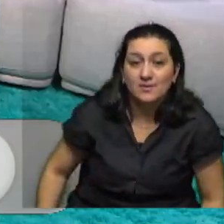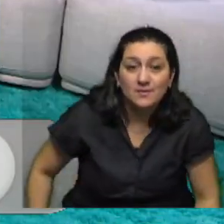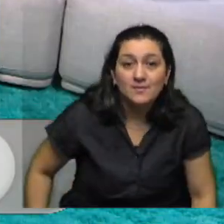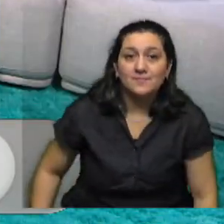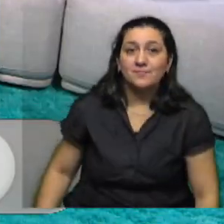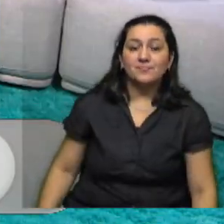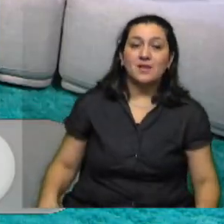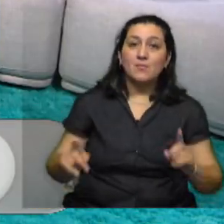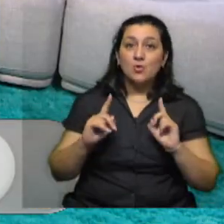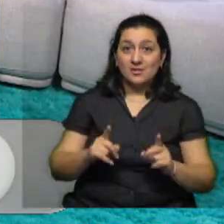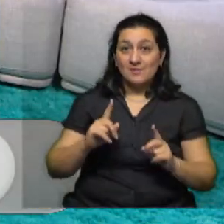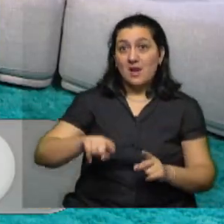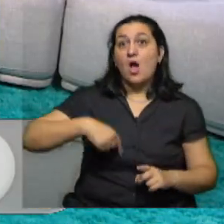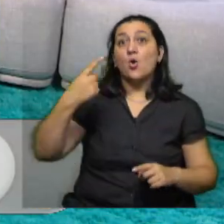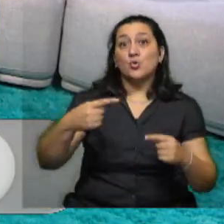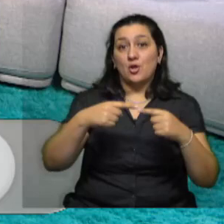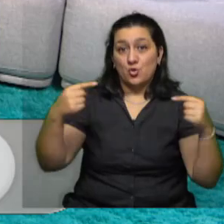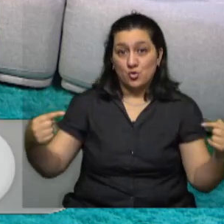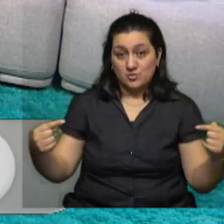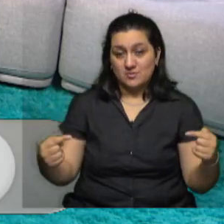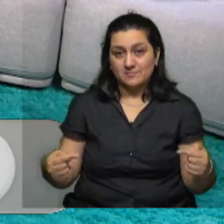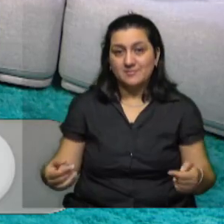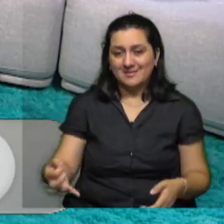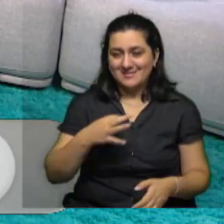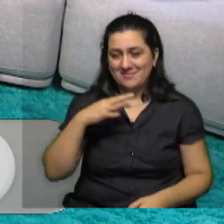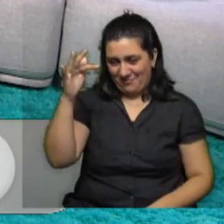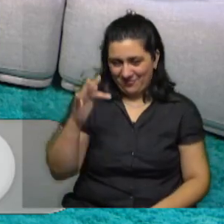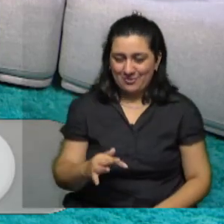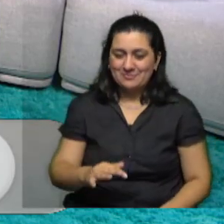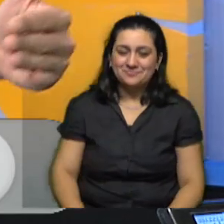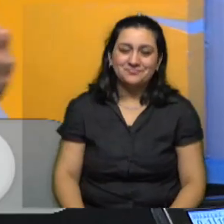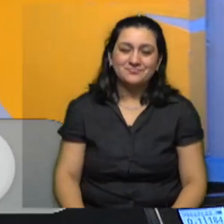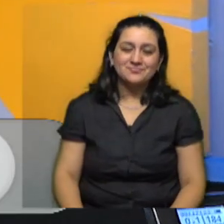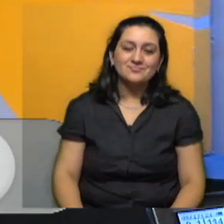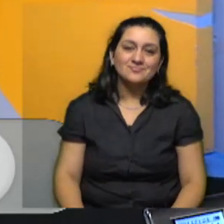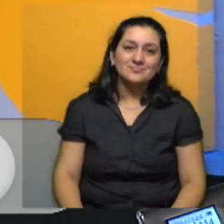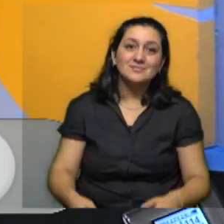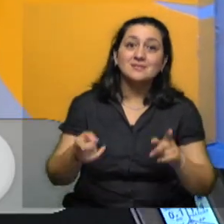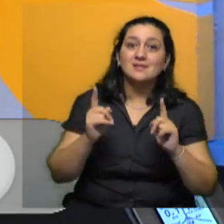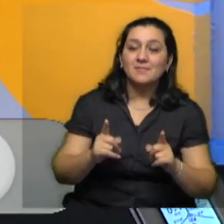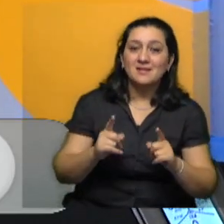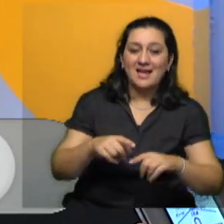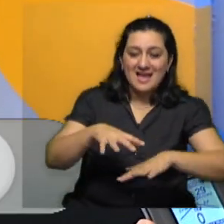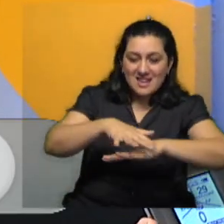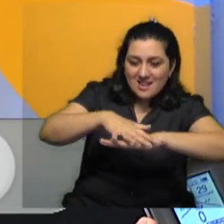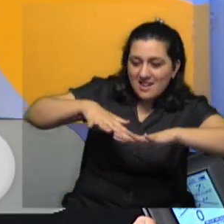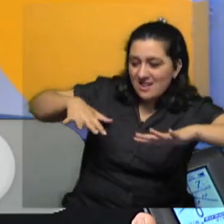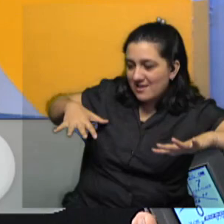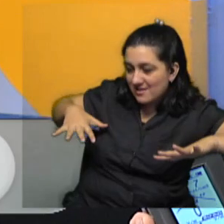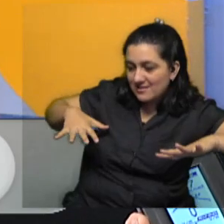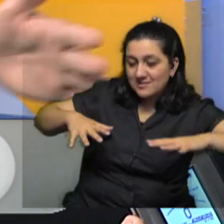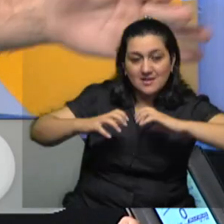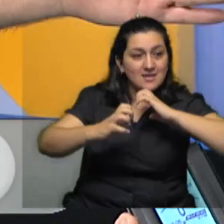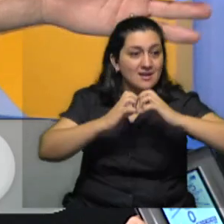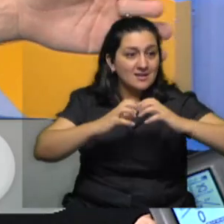hay otra cosa. Decime, Fito, decime. No, porque hay también líneas energéticas que se